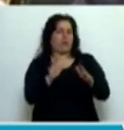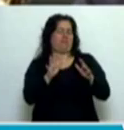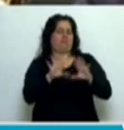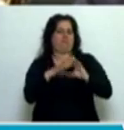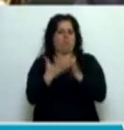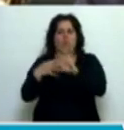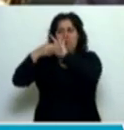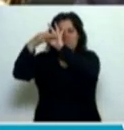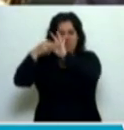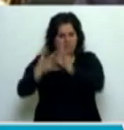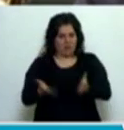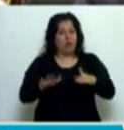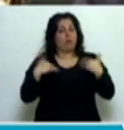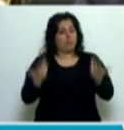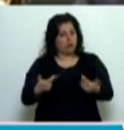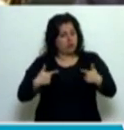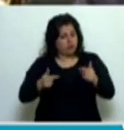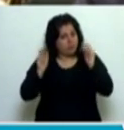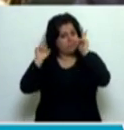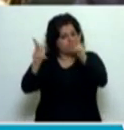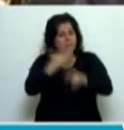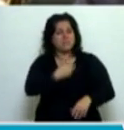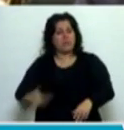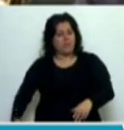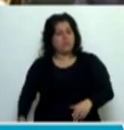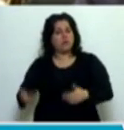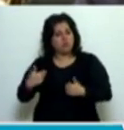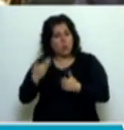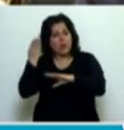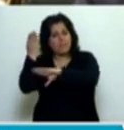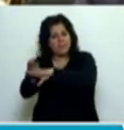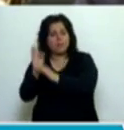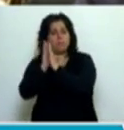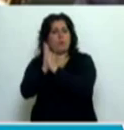Por eso yo, Presidenta, voy a pedir la